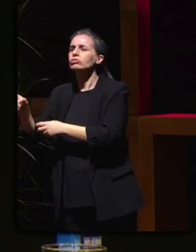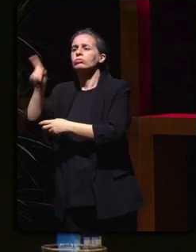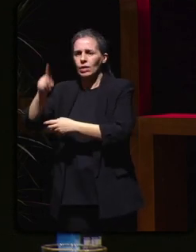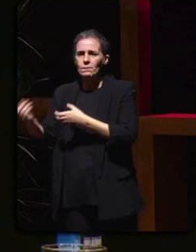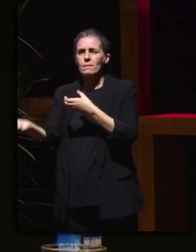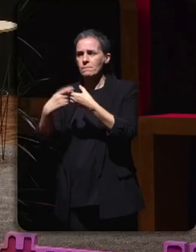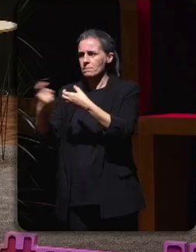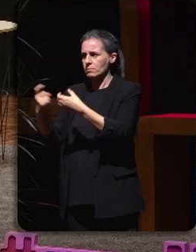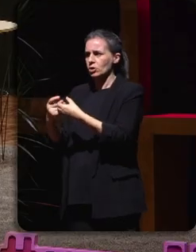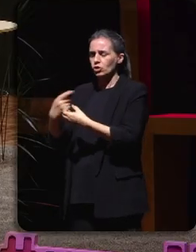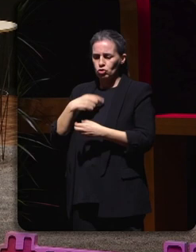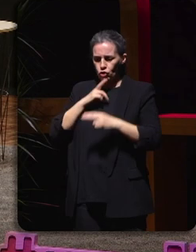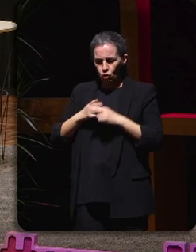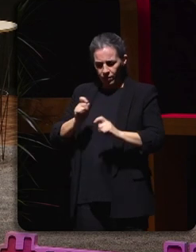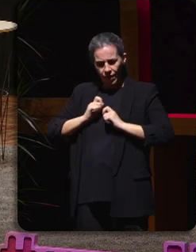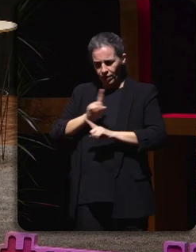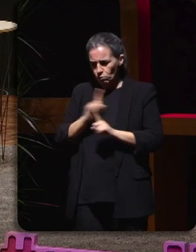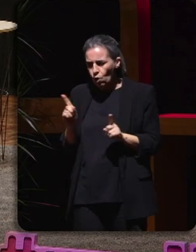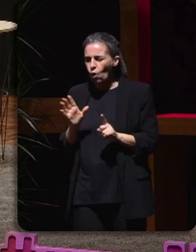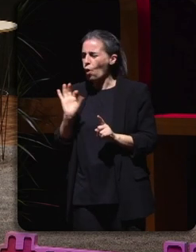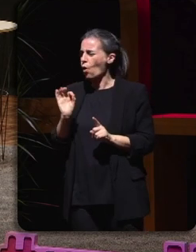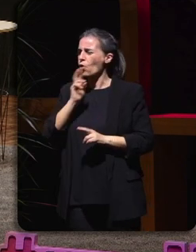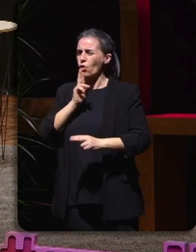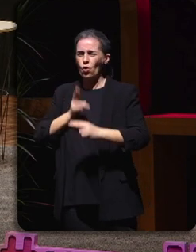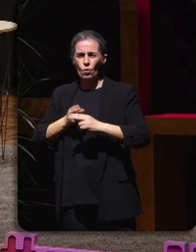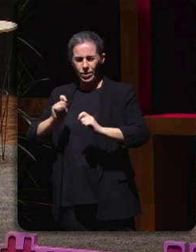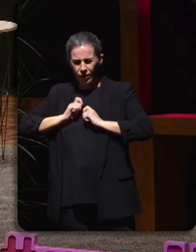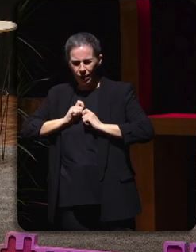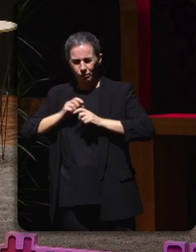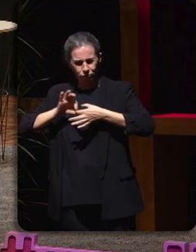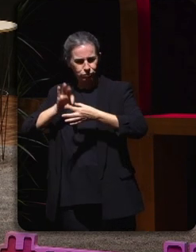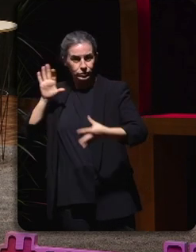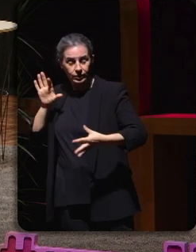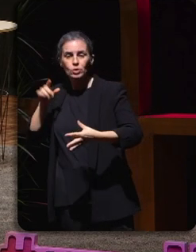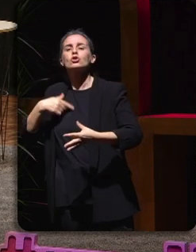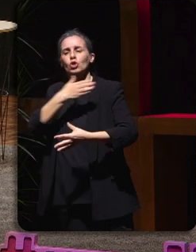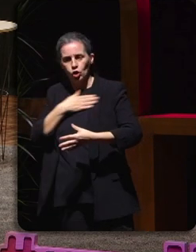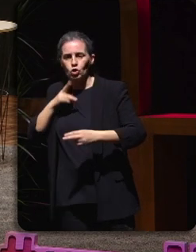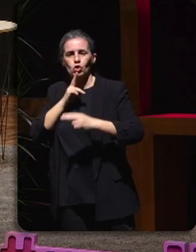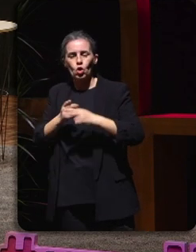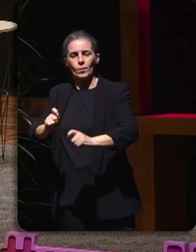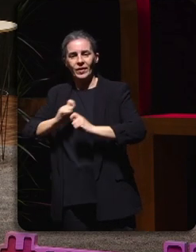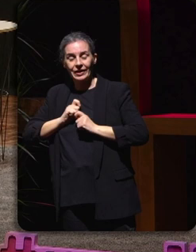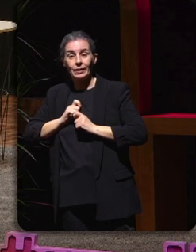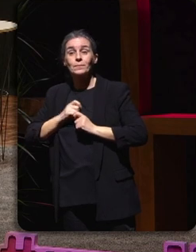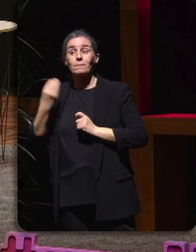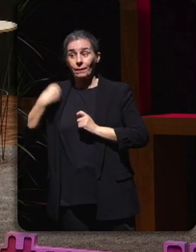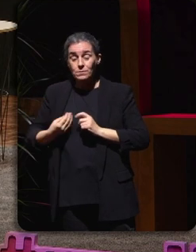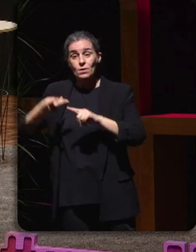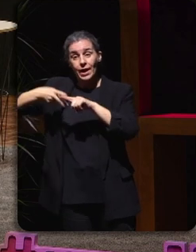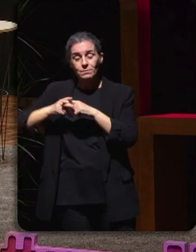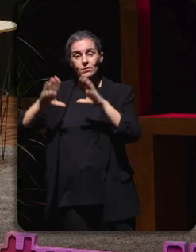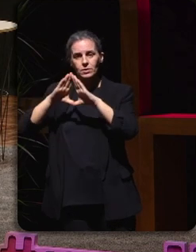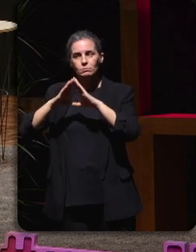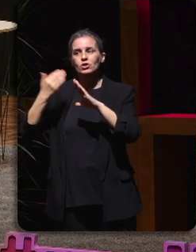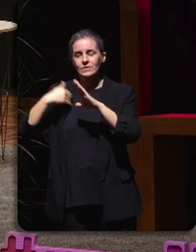ojo pero que me nombran pero me nombran muy malamente Oye que yo quiero que me nombren también y con la herramienta que el feminismo ya había aportado